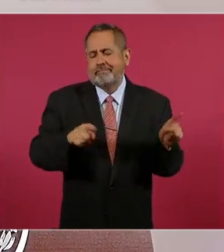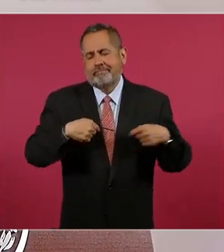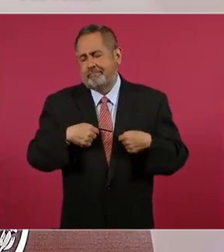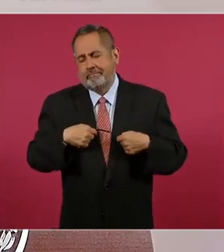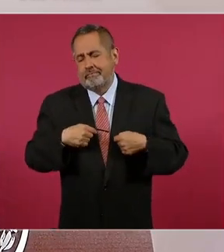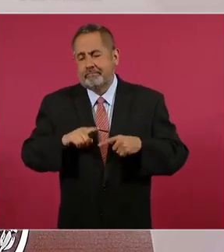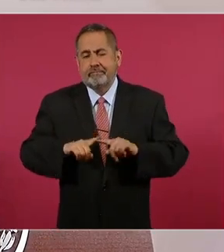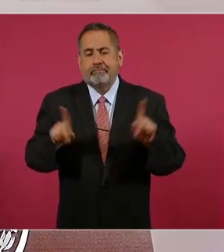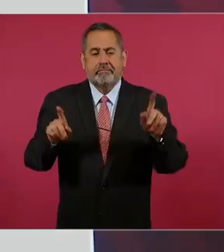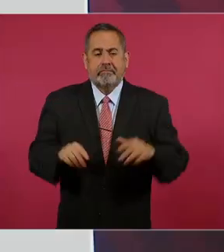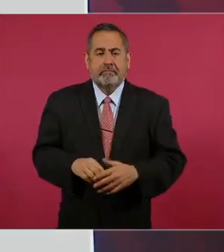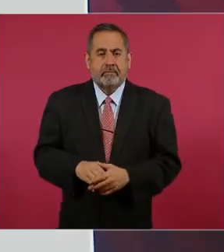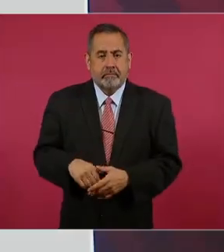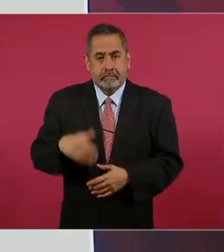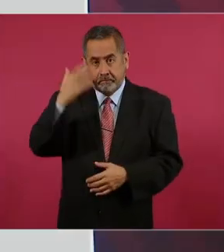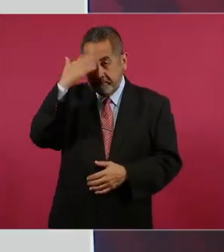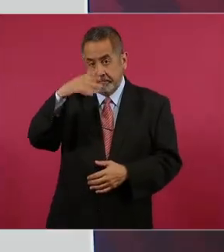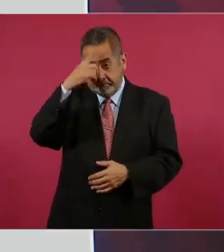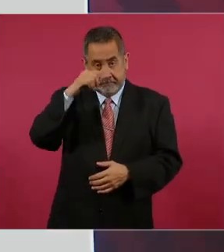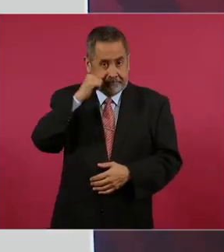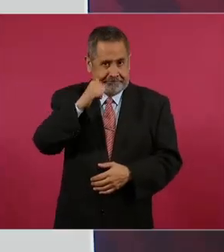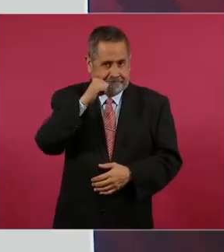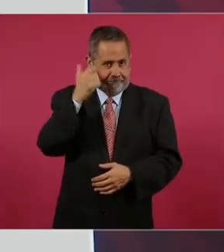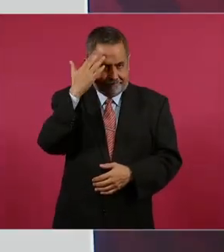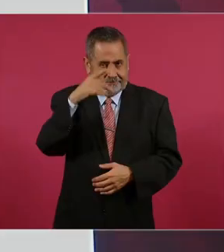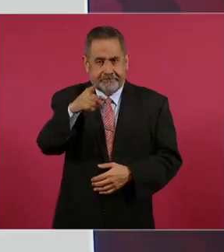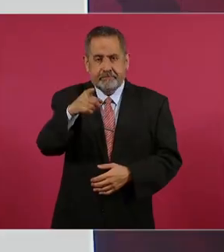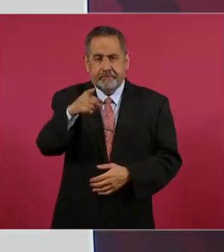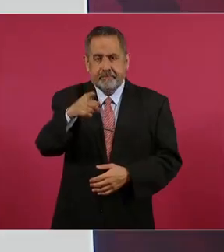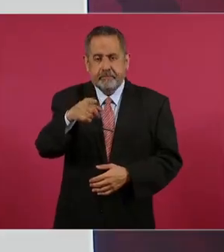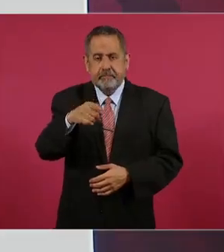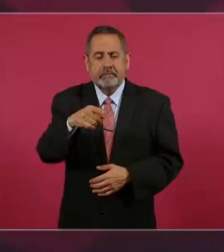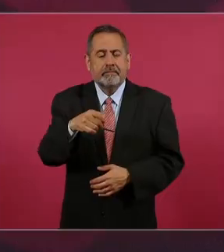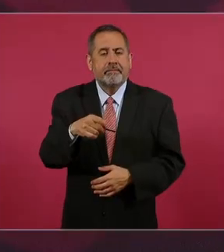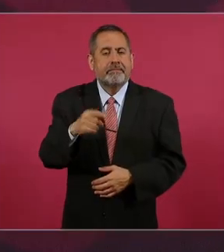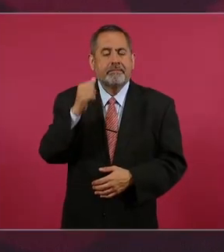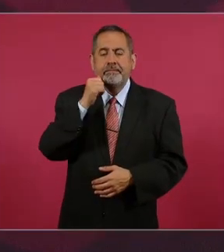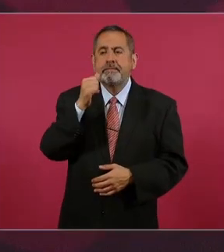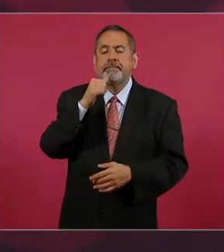ustedes saben que cuando la elección,